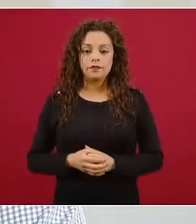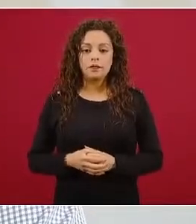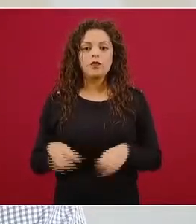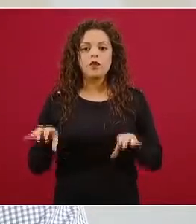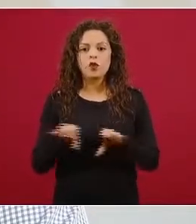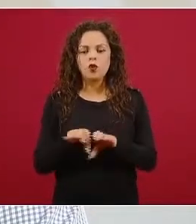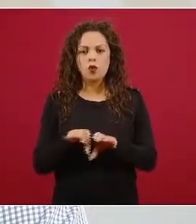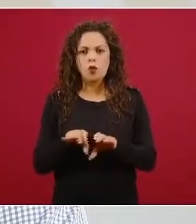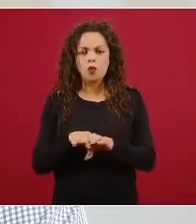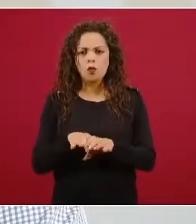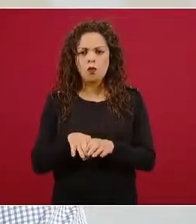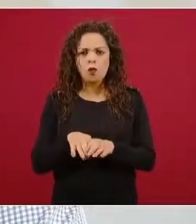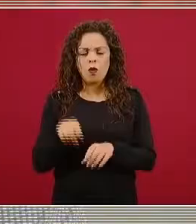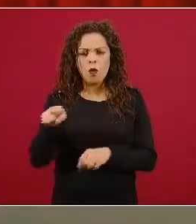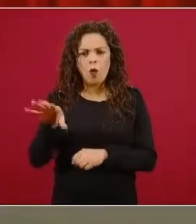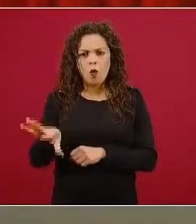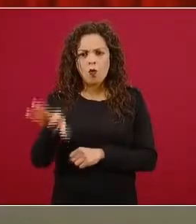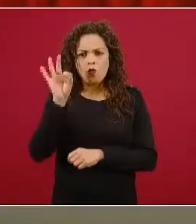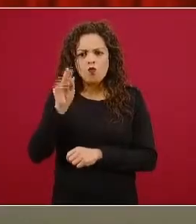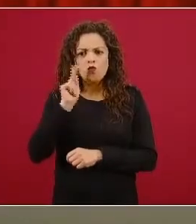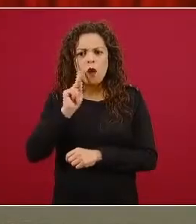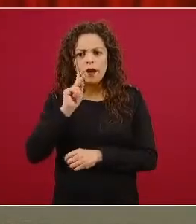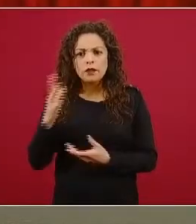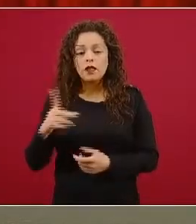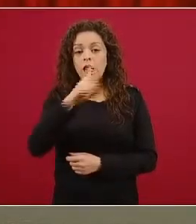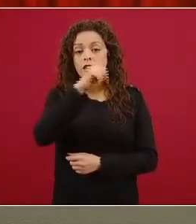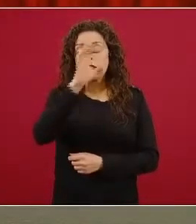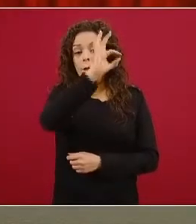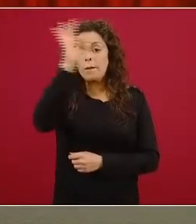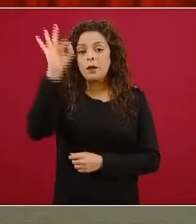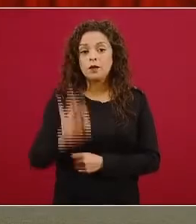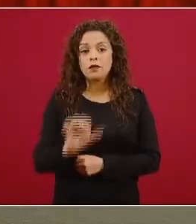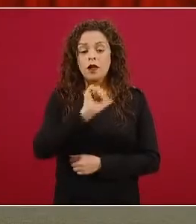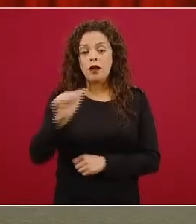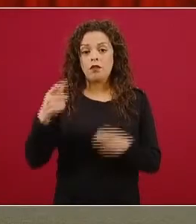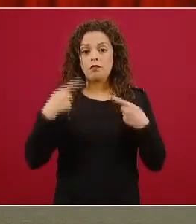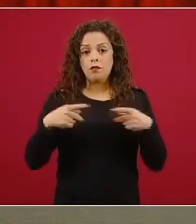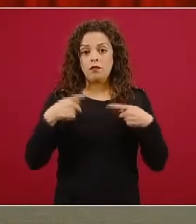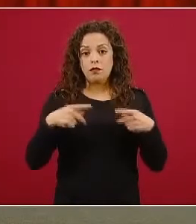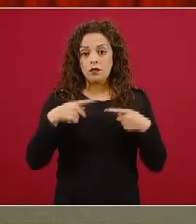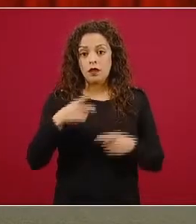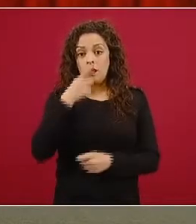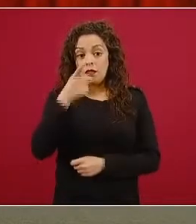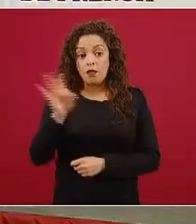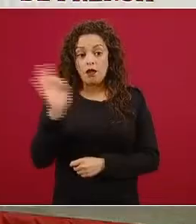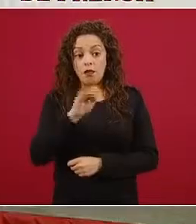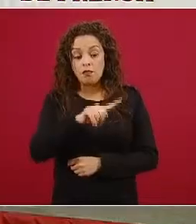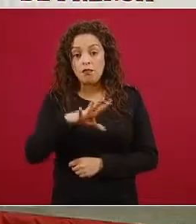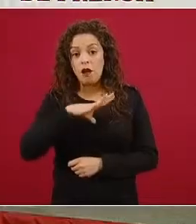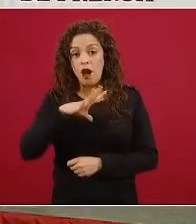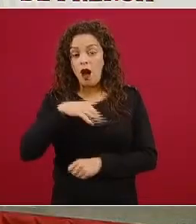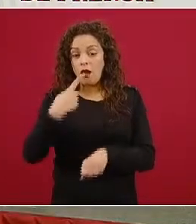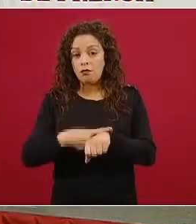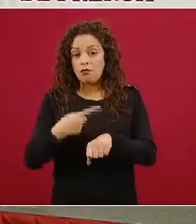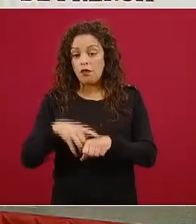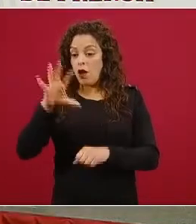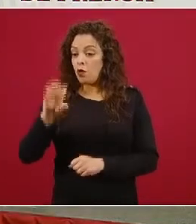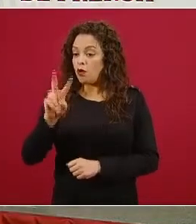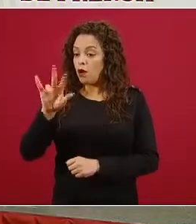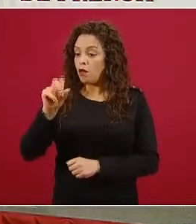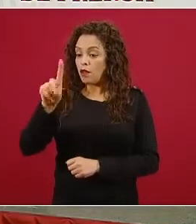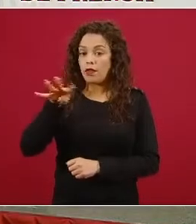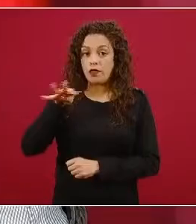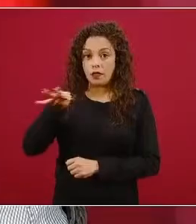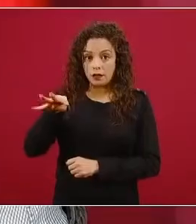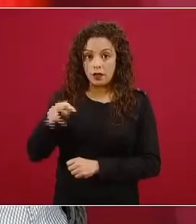tomada al 100% de personas que se clasifican como sospechosas de COVID-19 y que tienen